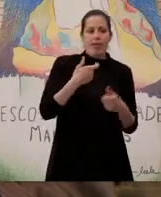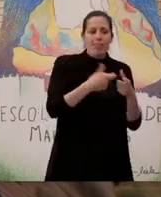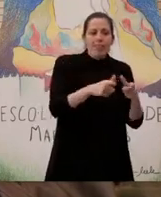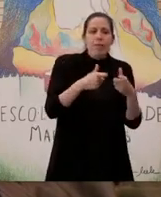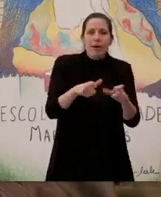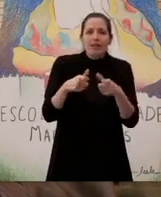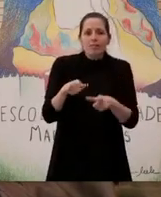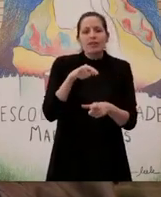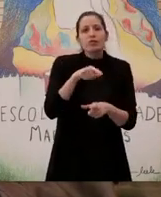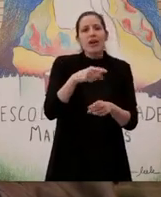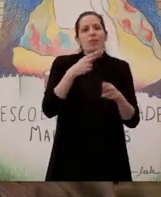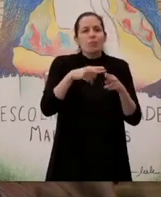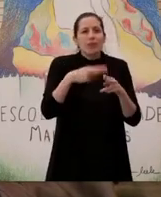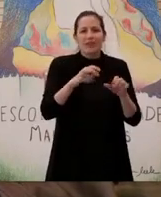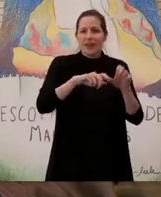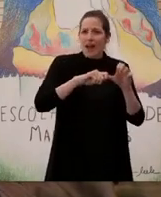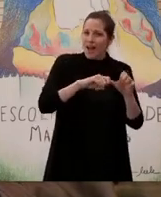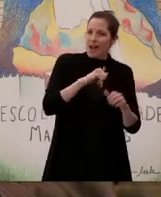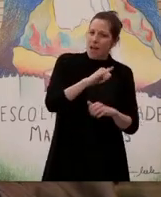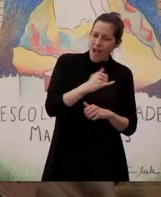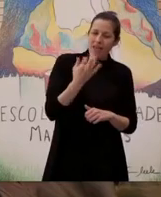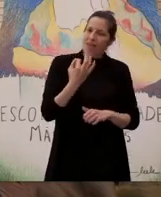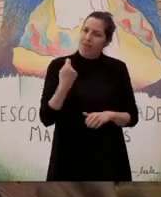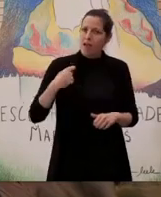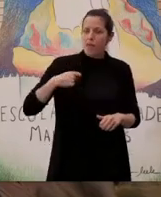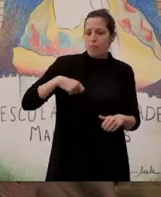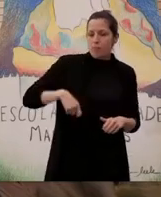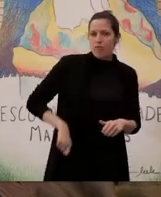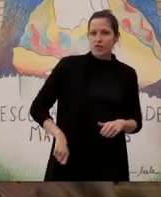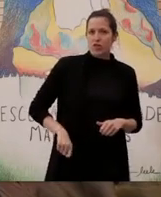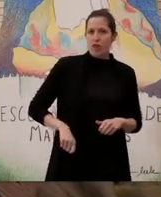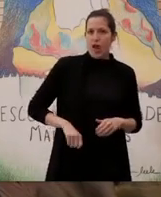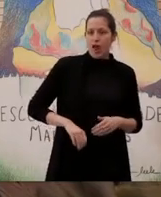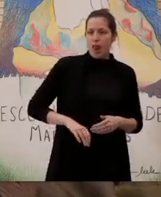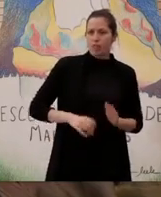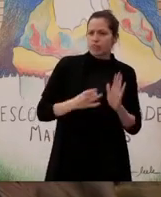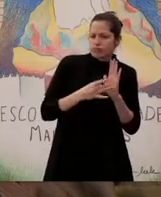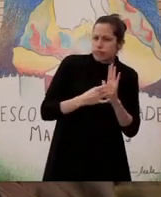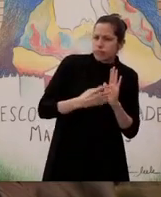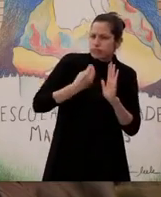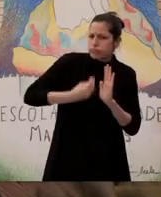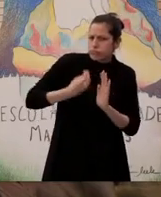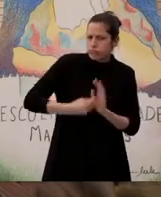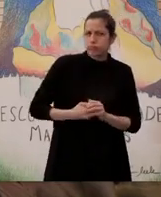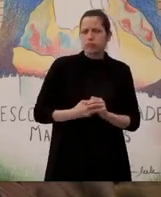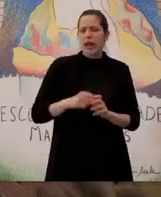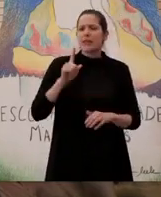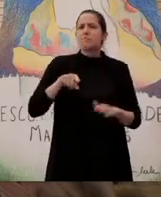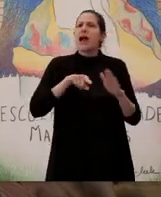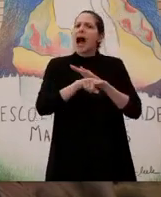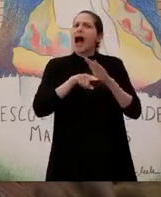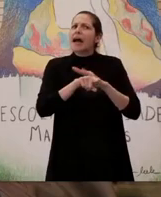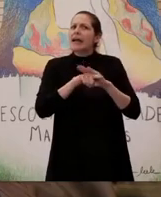tengan personal cualificado que tengan asentes de igualdades asentes de igualdades pedimoslo no en 2000 de hasta seis